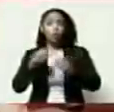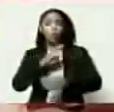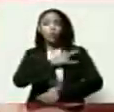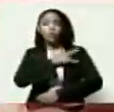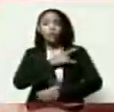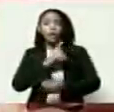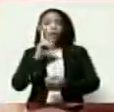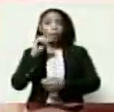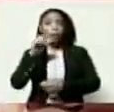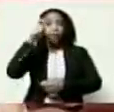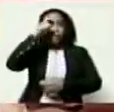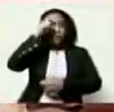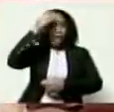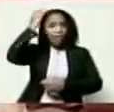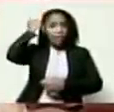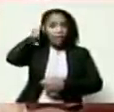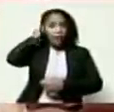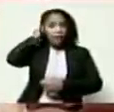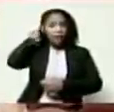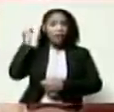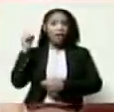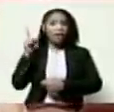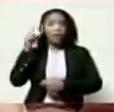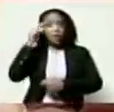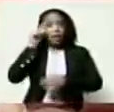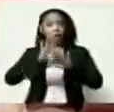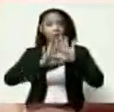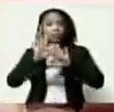Freddy Ñáñez, eso va a ser el día 15,